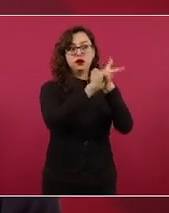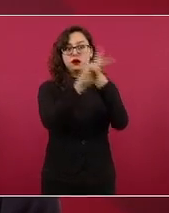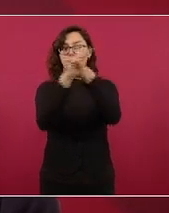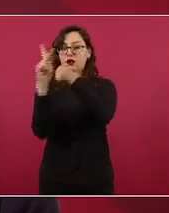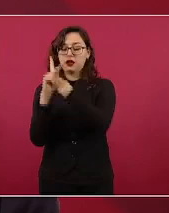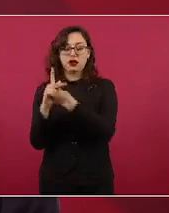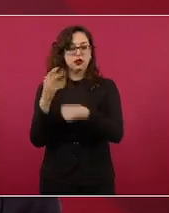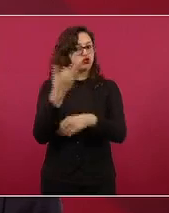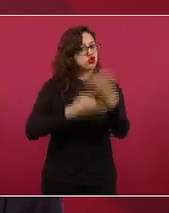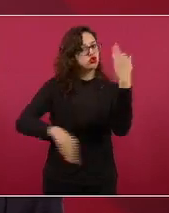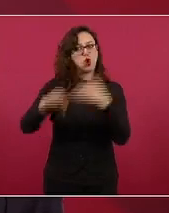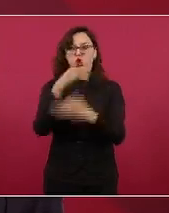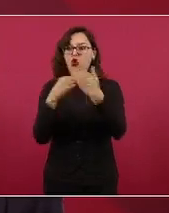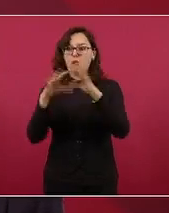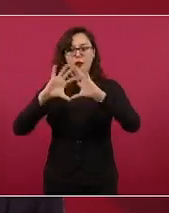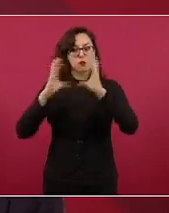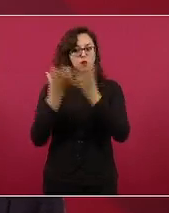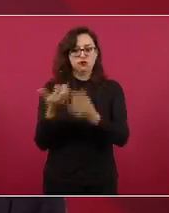y